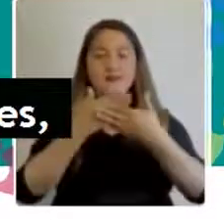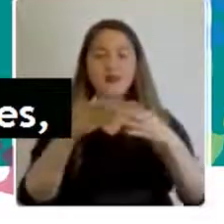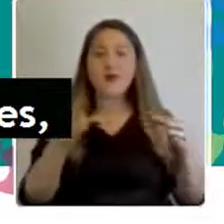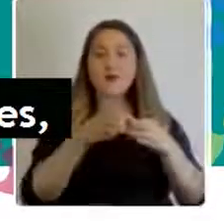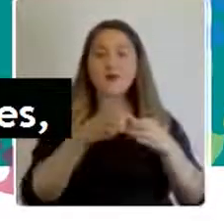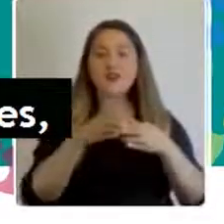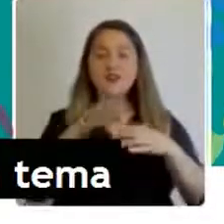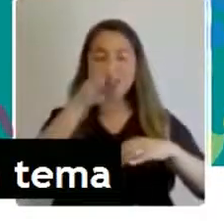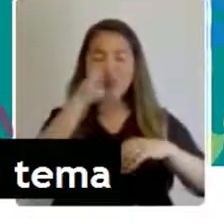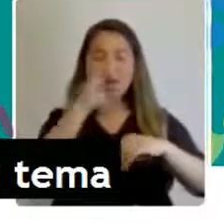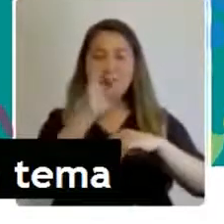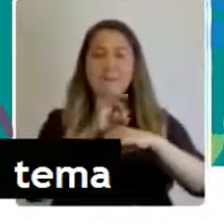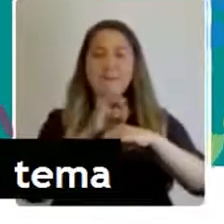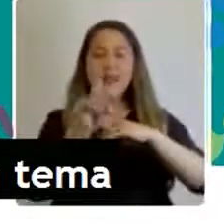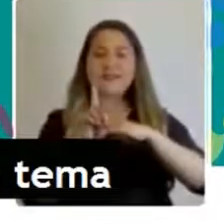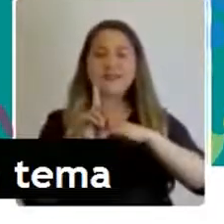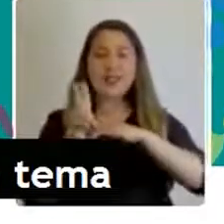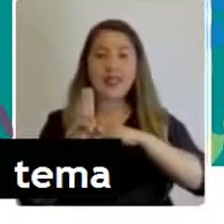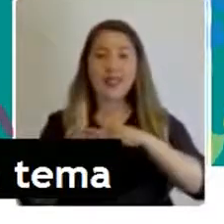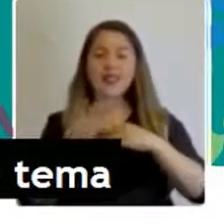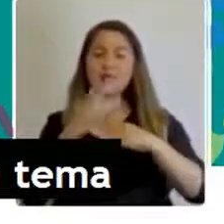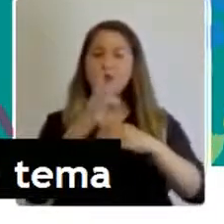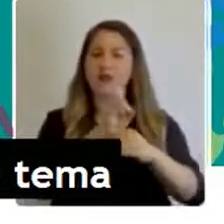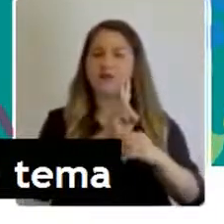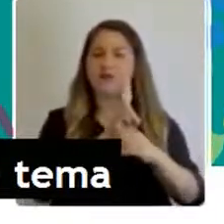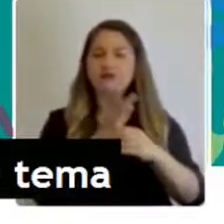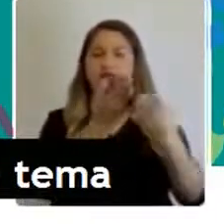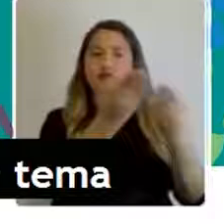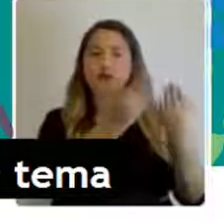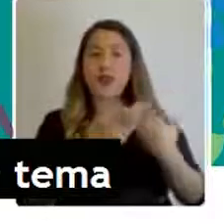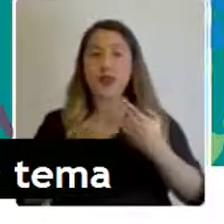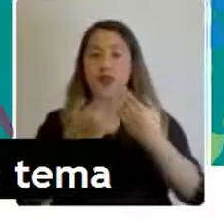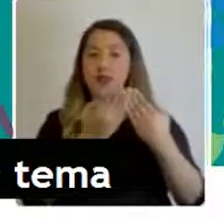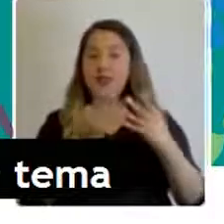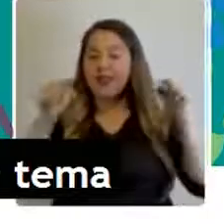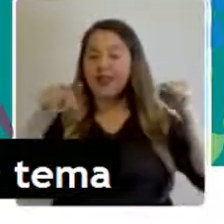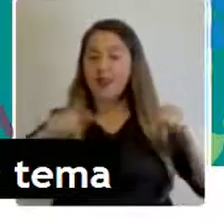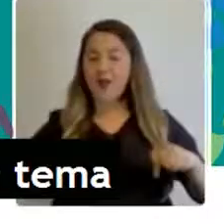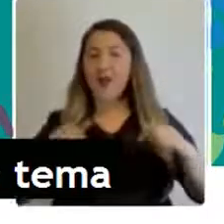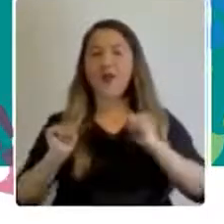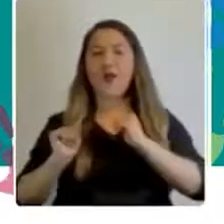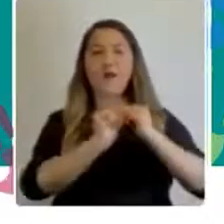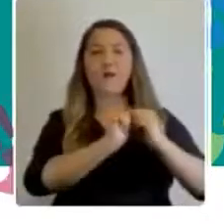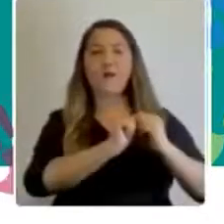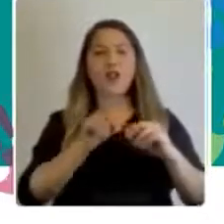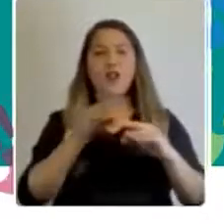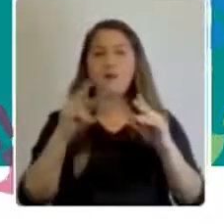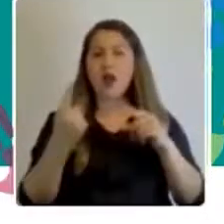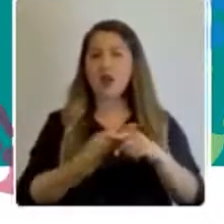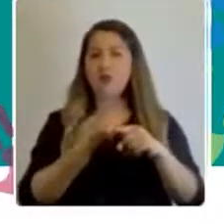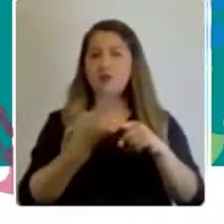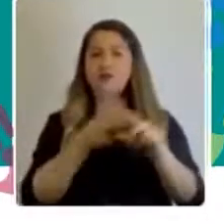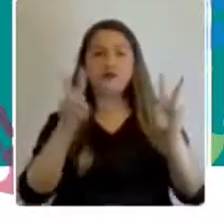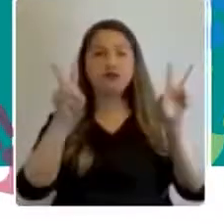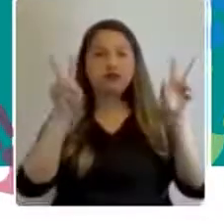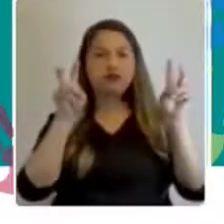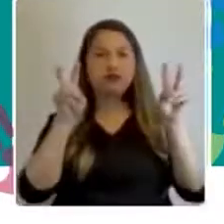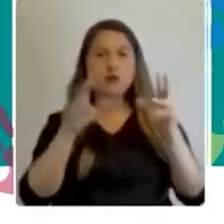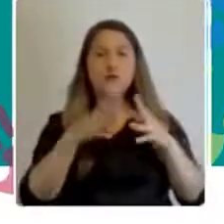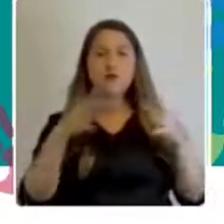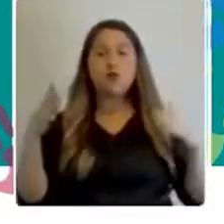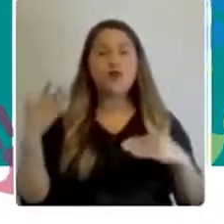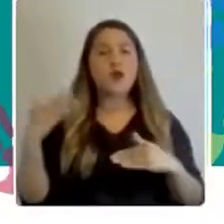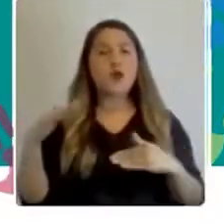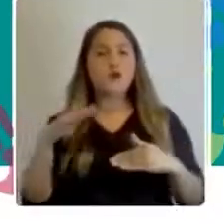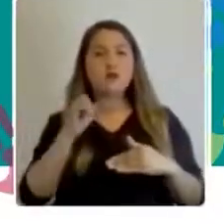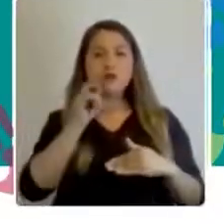profesionales de la salud, a los docentes y estudiantes que hoy están con nosotros para hablar de un tema de tanta relevancia como son las enfermedades